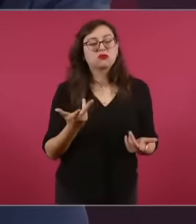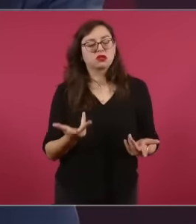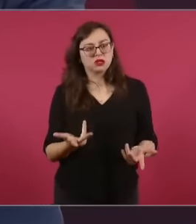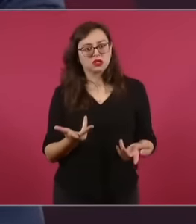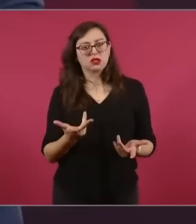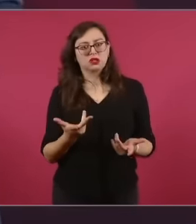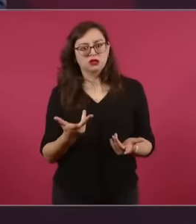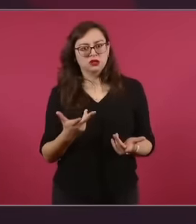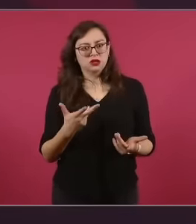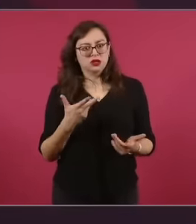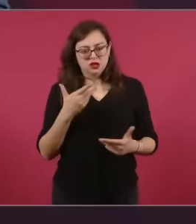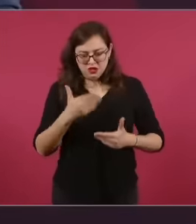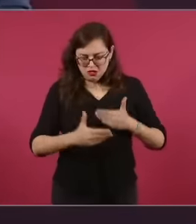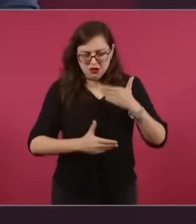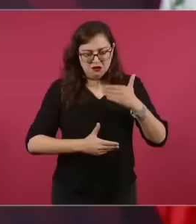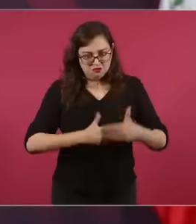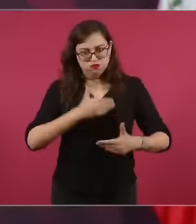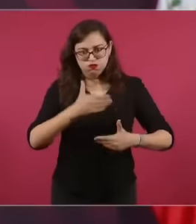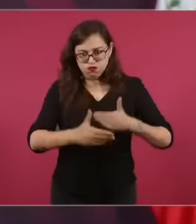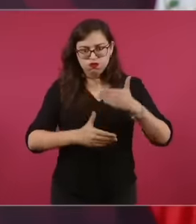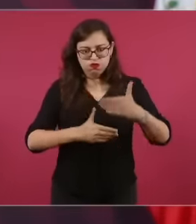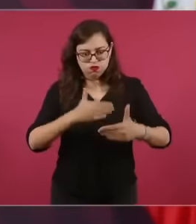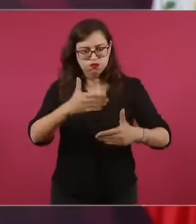están buscando